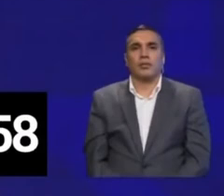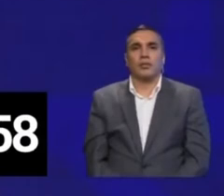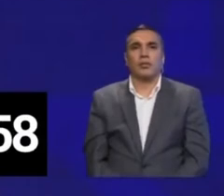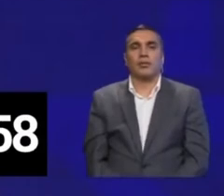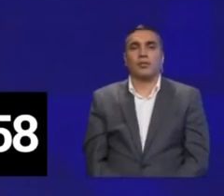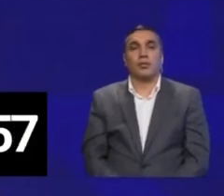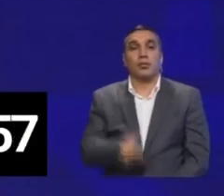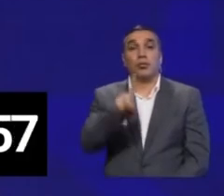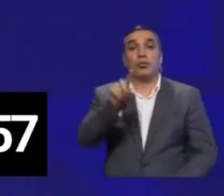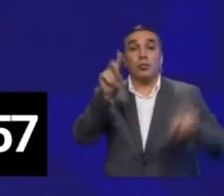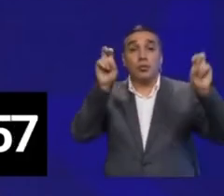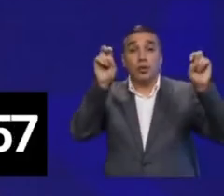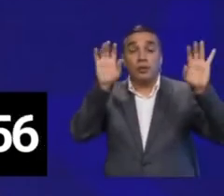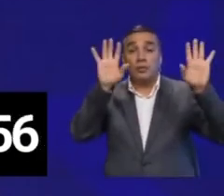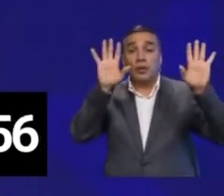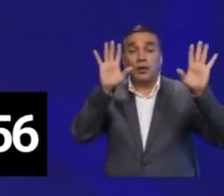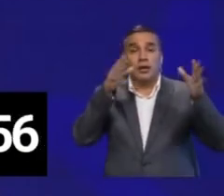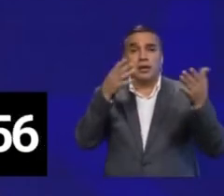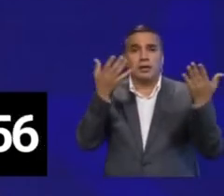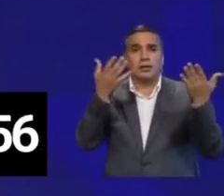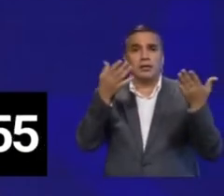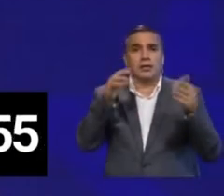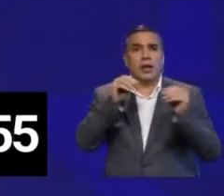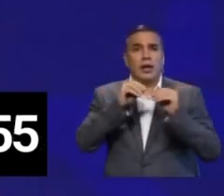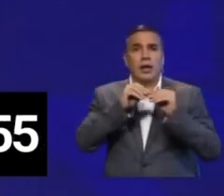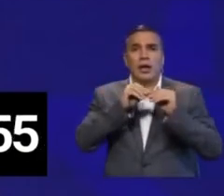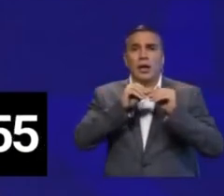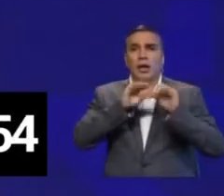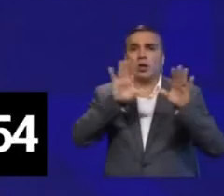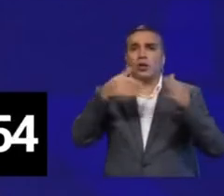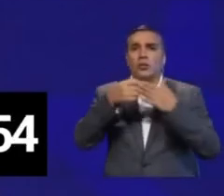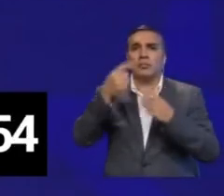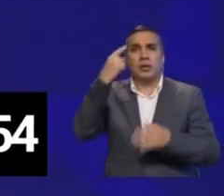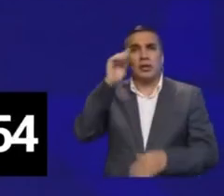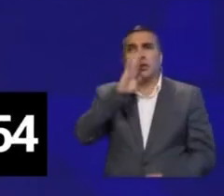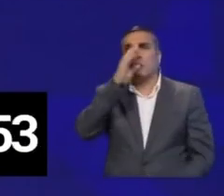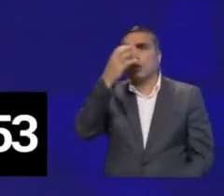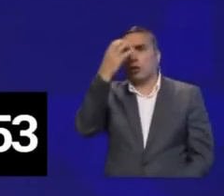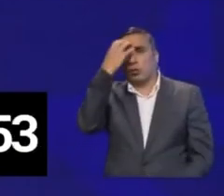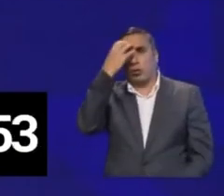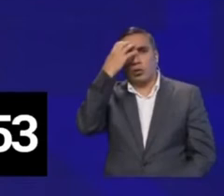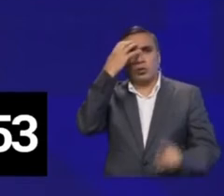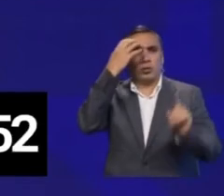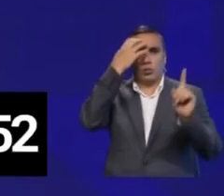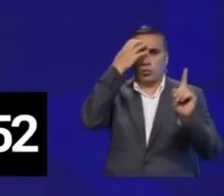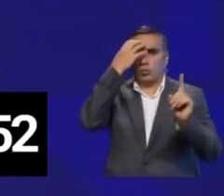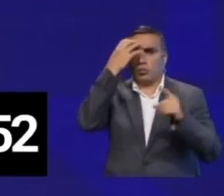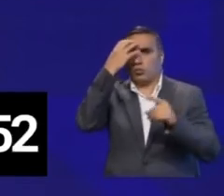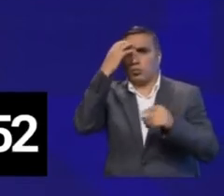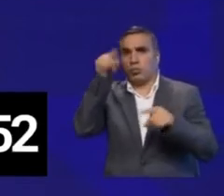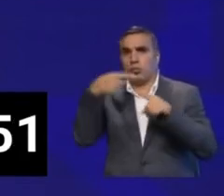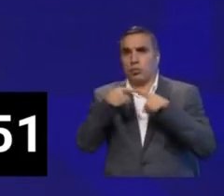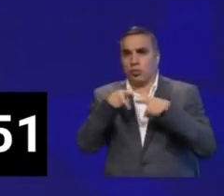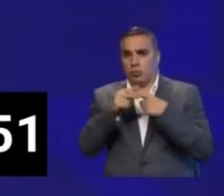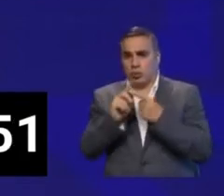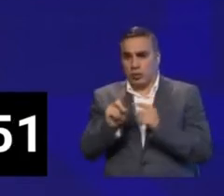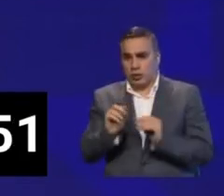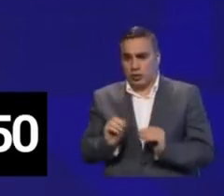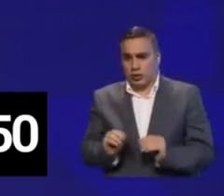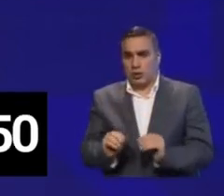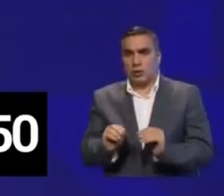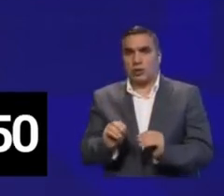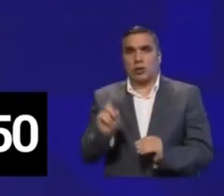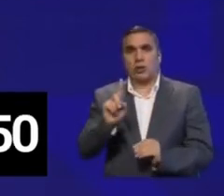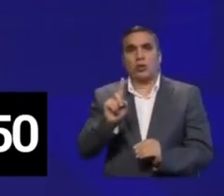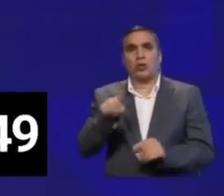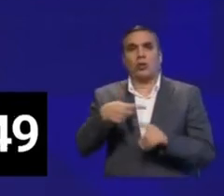Hay una tendencia generalizada a pensar siempre la educación desde la enseñanza, no